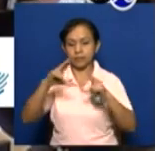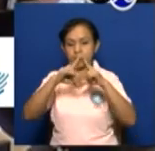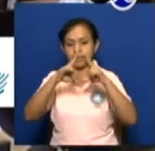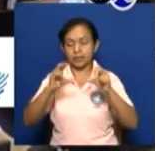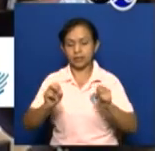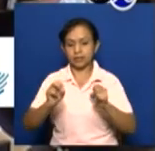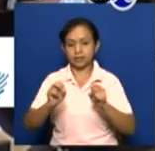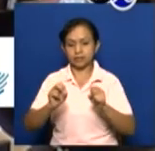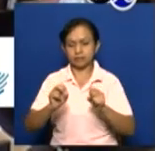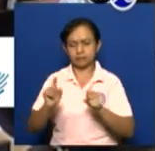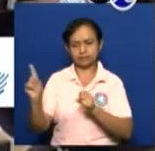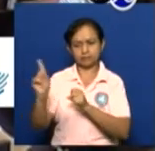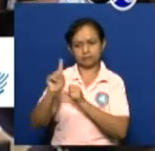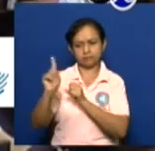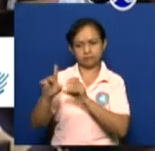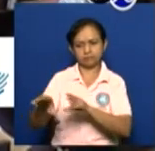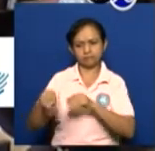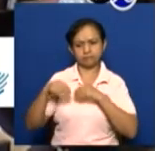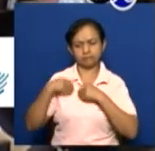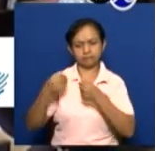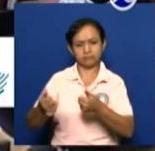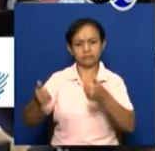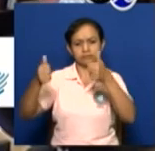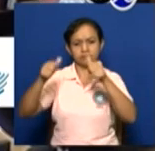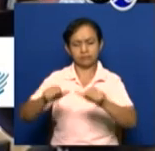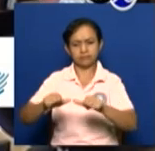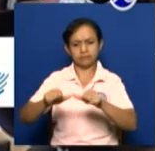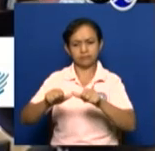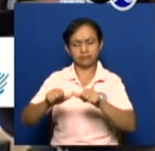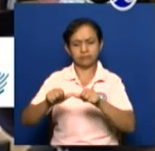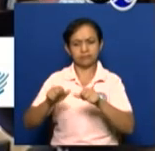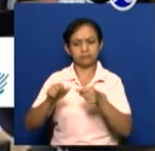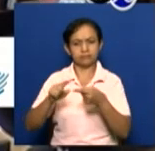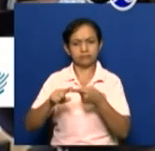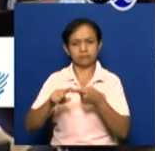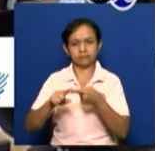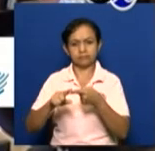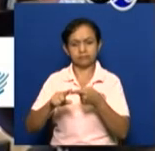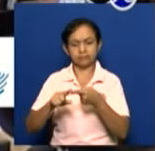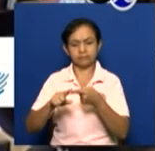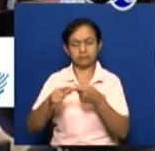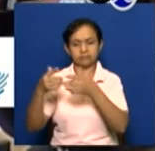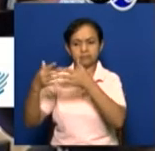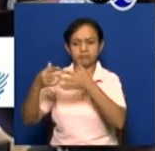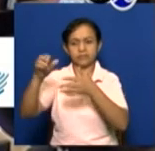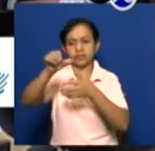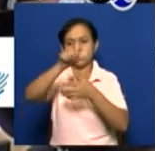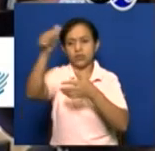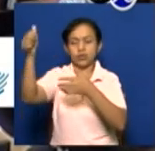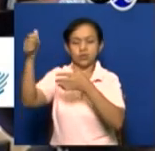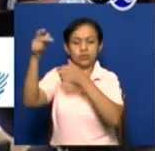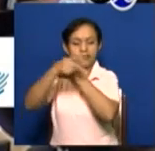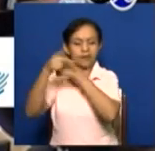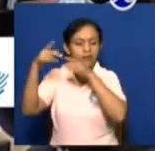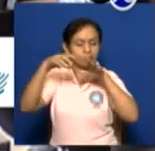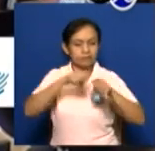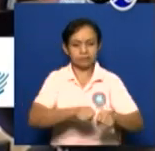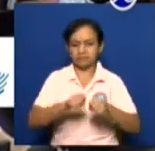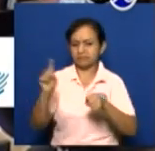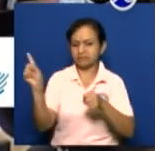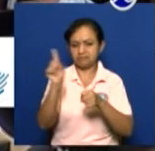el rechazo a los contratos leoninos, a la intervención extranjera y